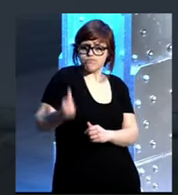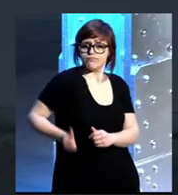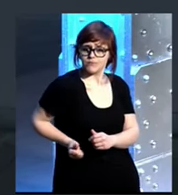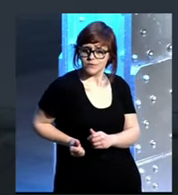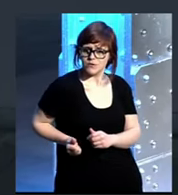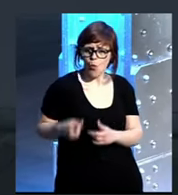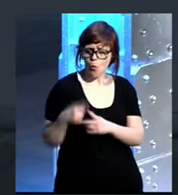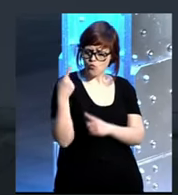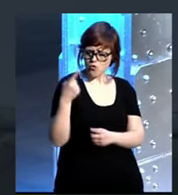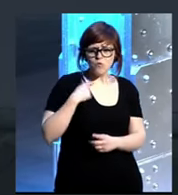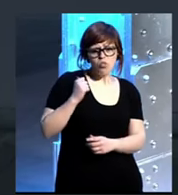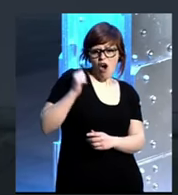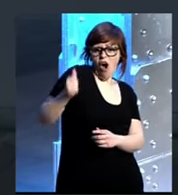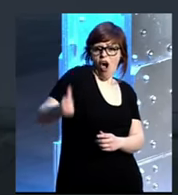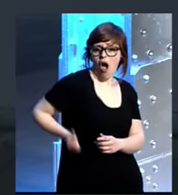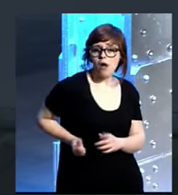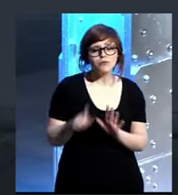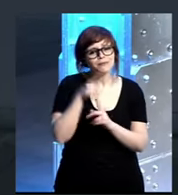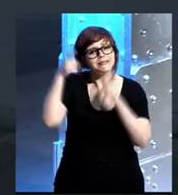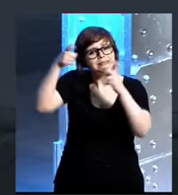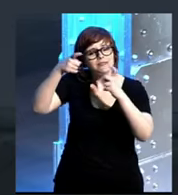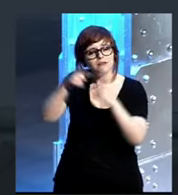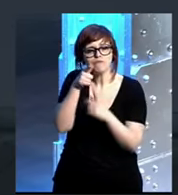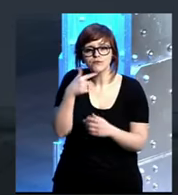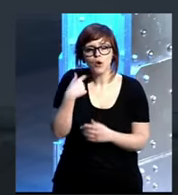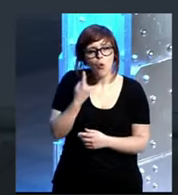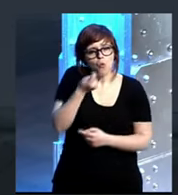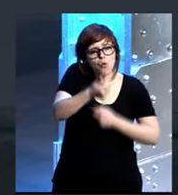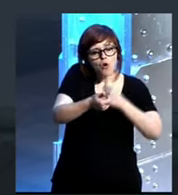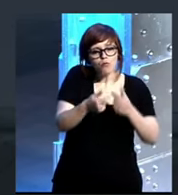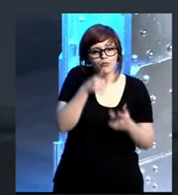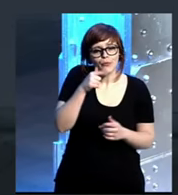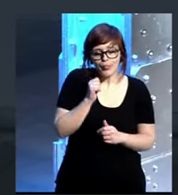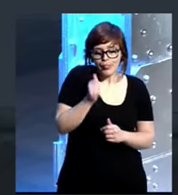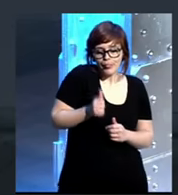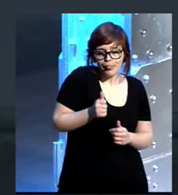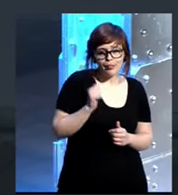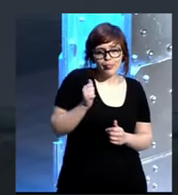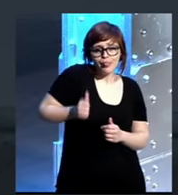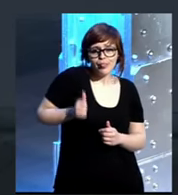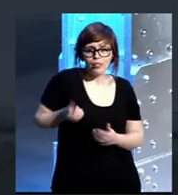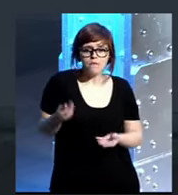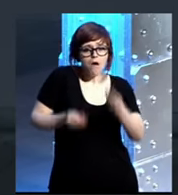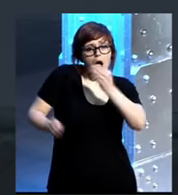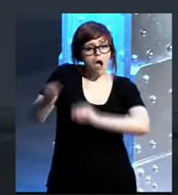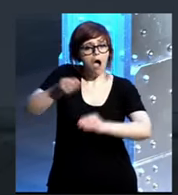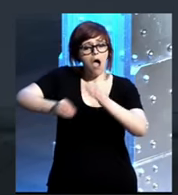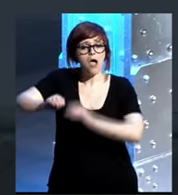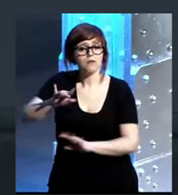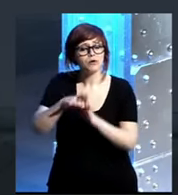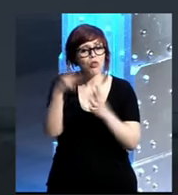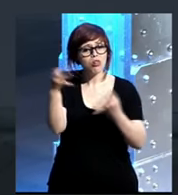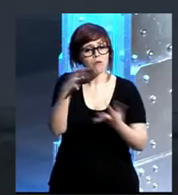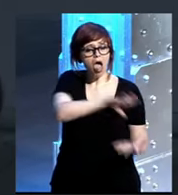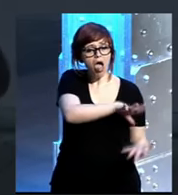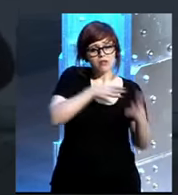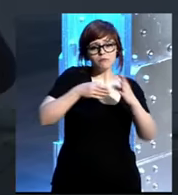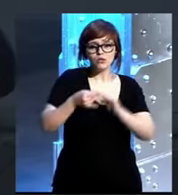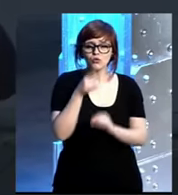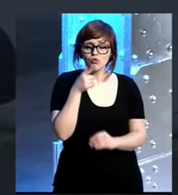pequeños márgenes. En consecuencia, tienes que medir de manera distinta. Hay poderes adquisitivos, pero son poderes adquisitivos